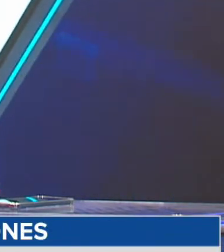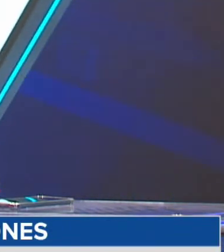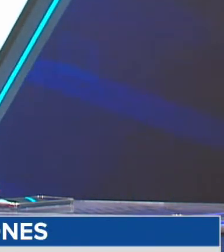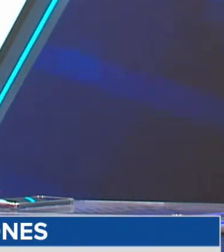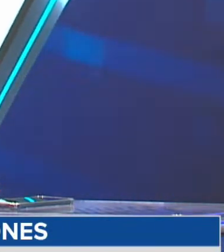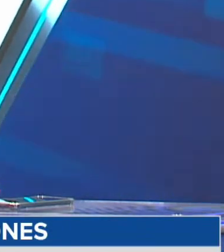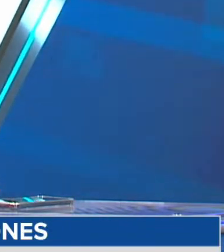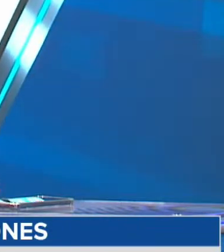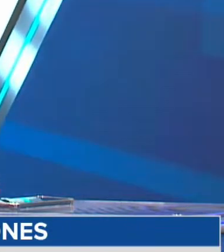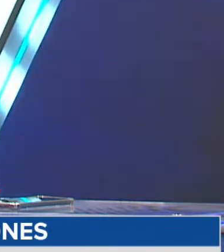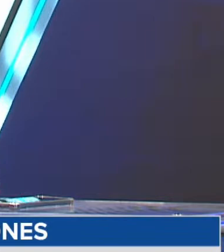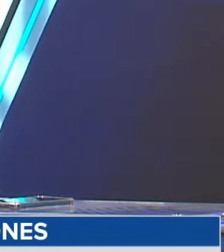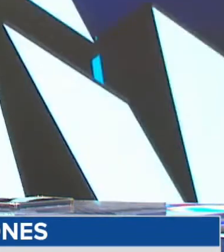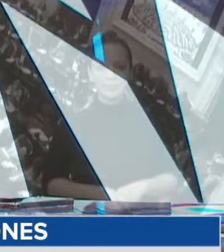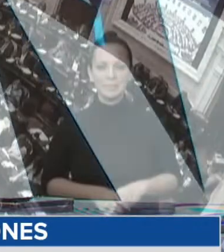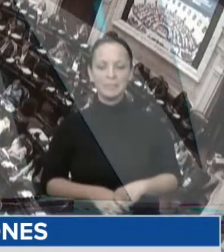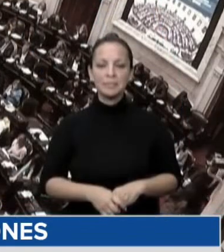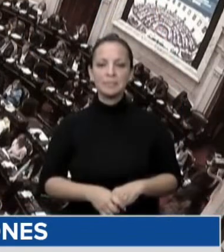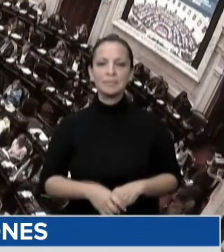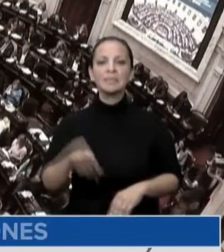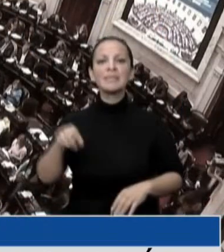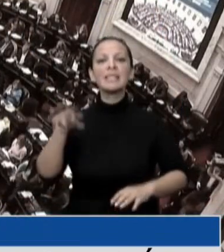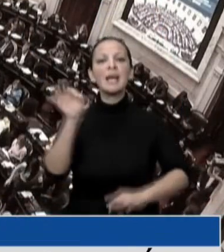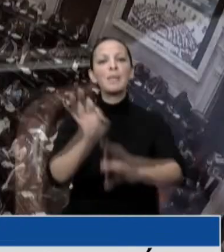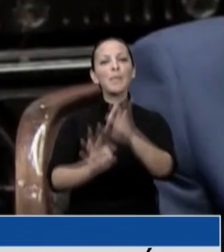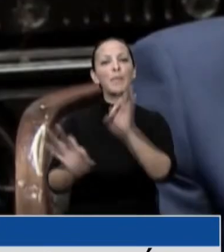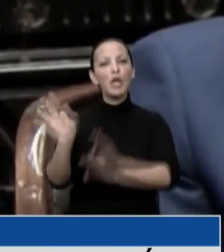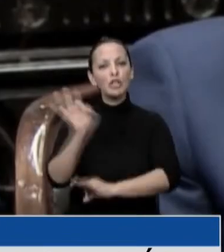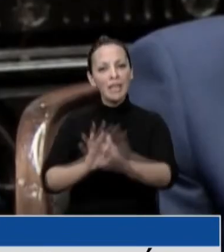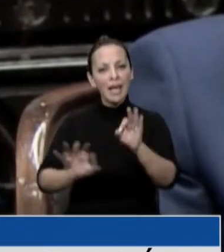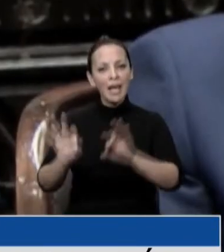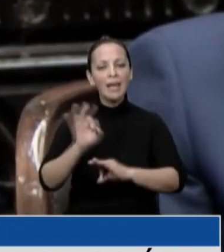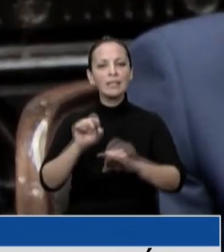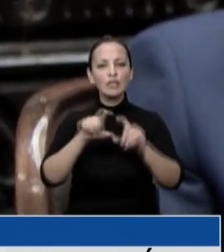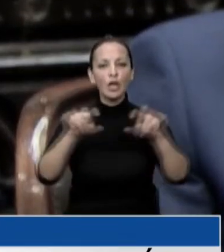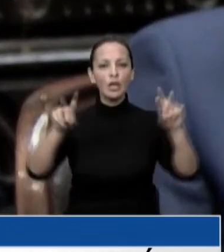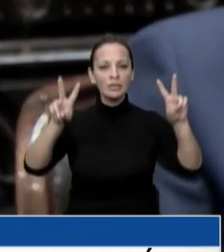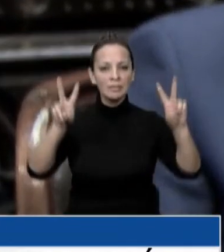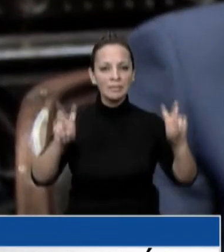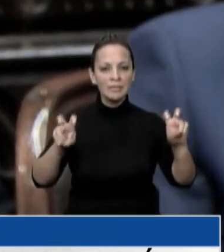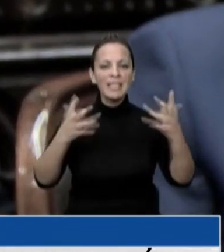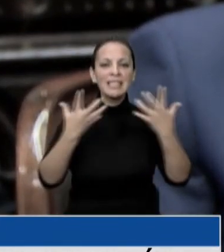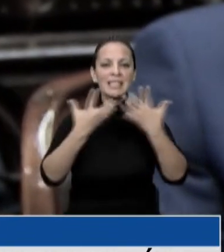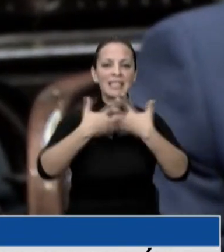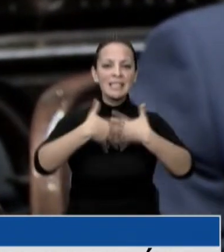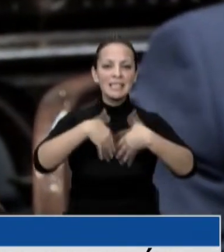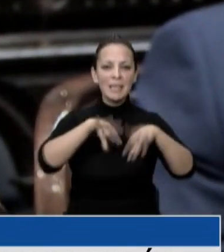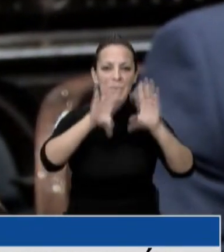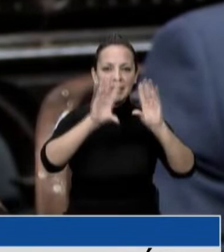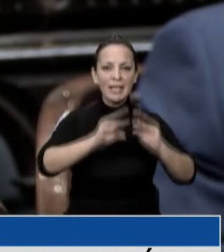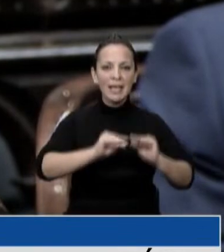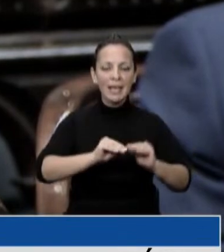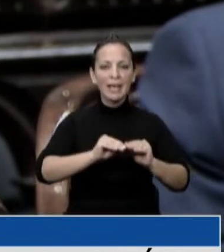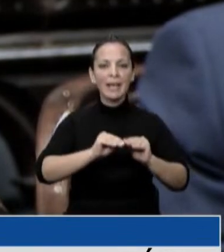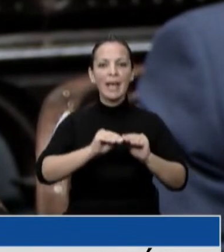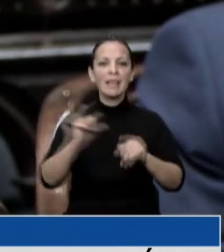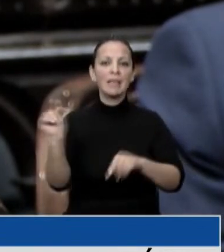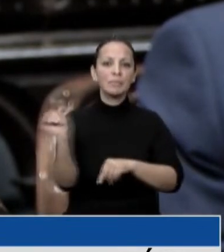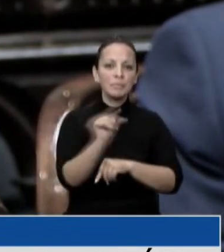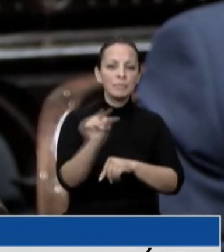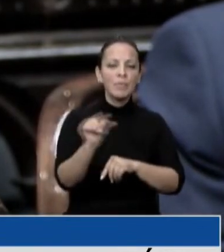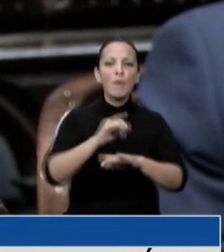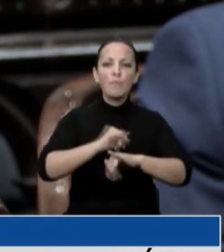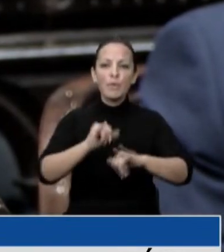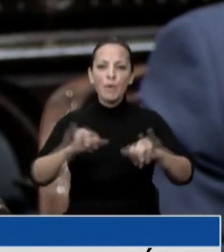decía. El proyecto a tratar titula Sistema Integral de Cobertura y Promoción